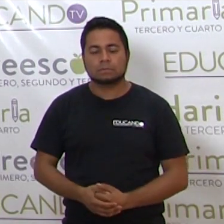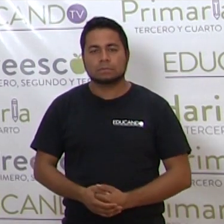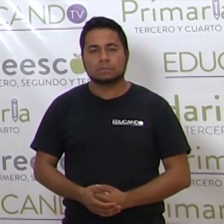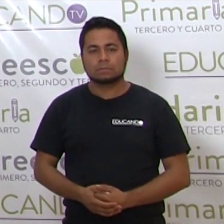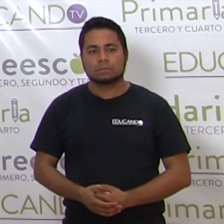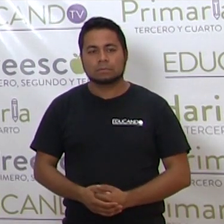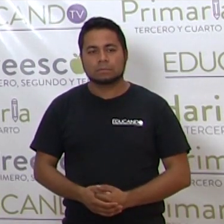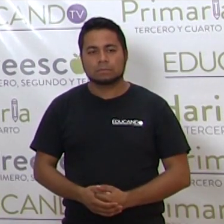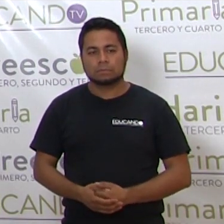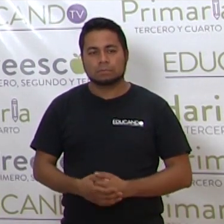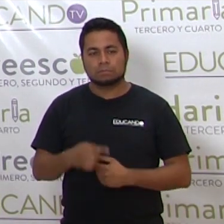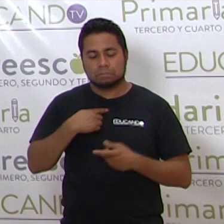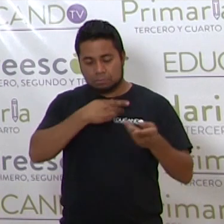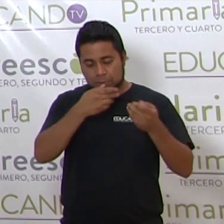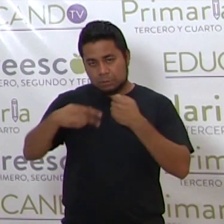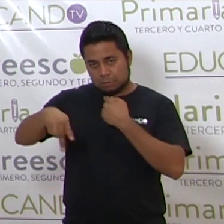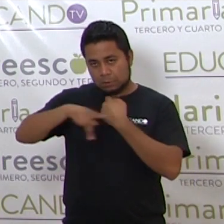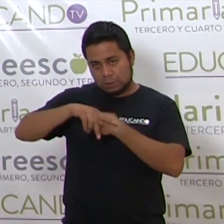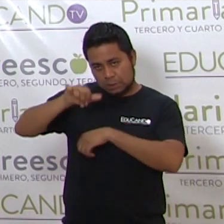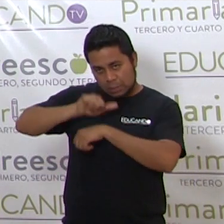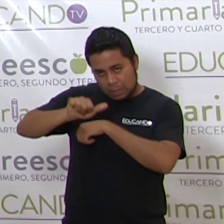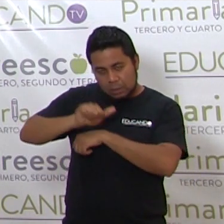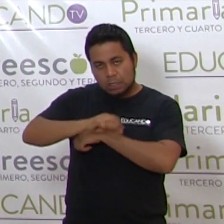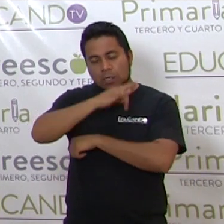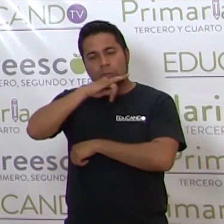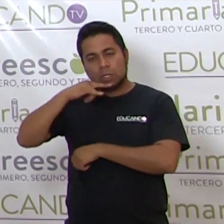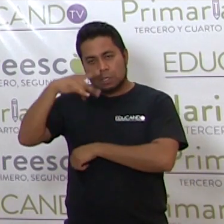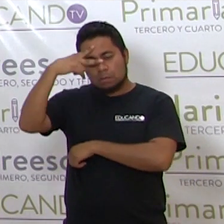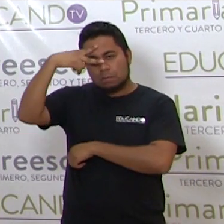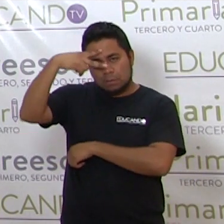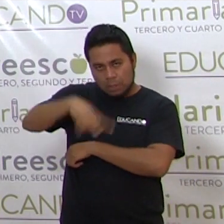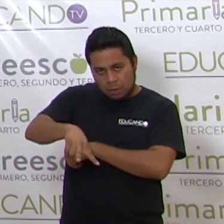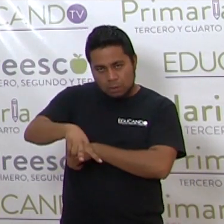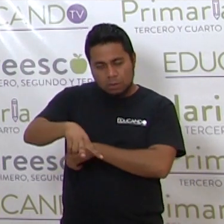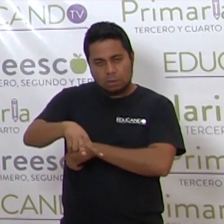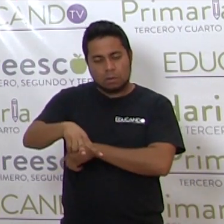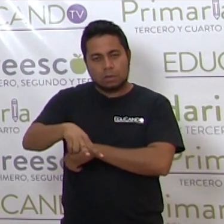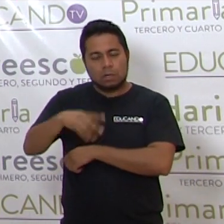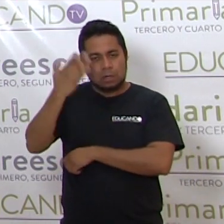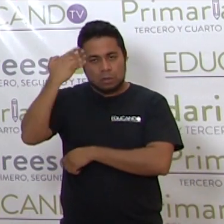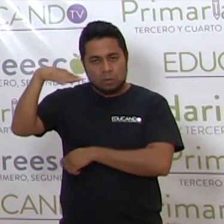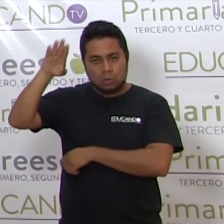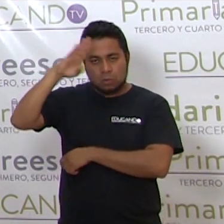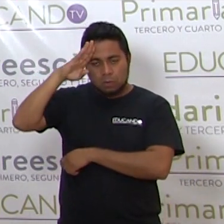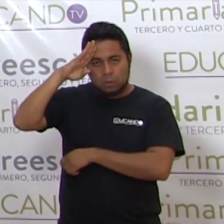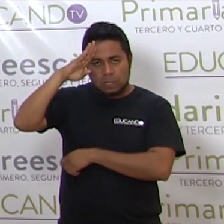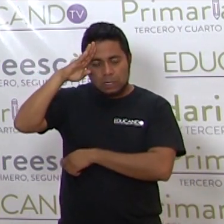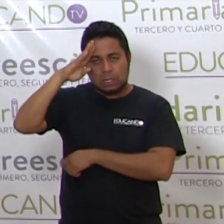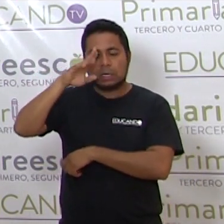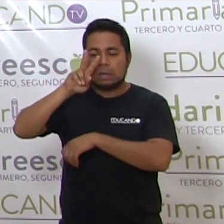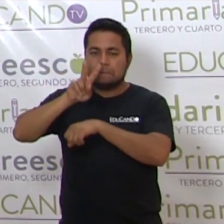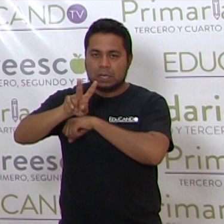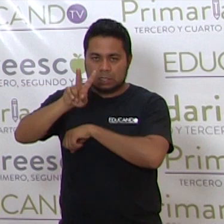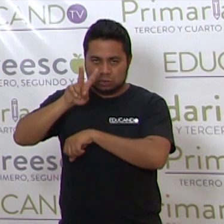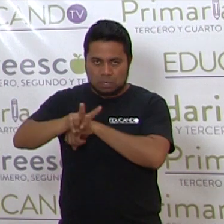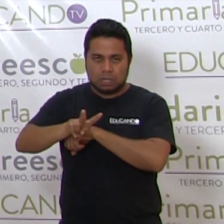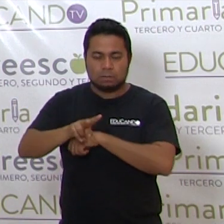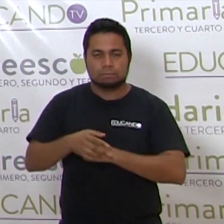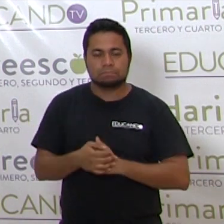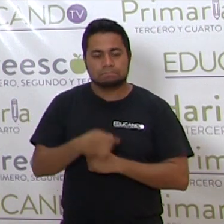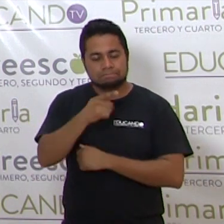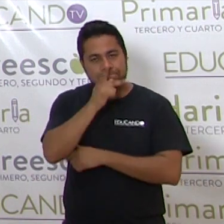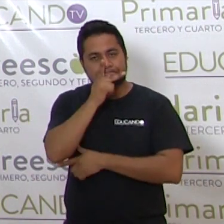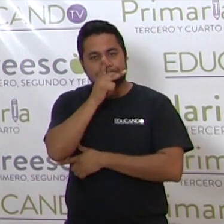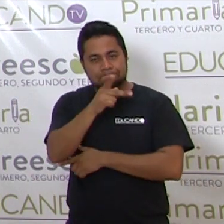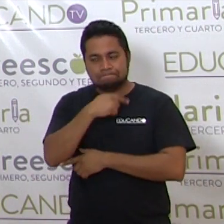ahí entonces les traje el país argentina y chile méxico cuba y venezuela y la